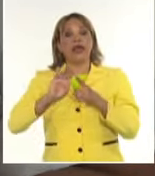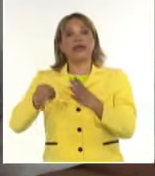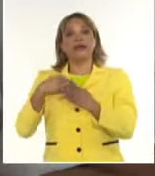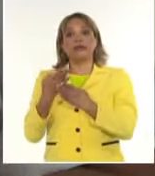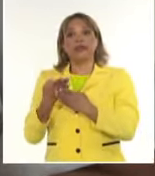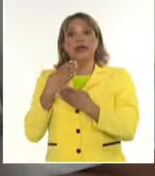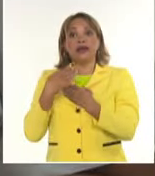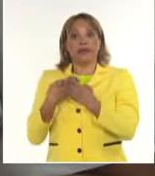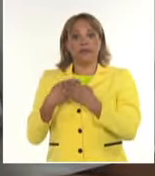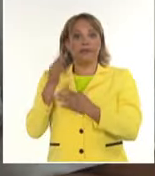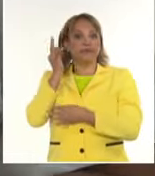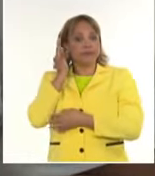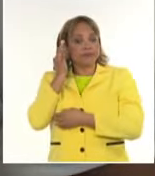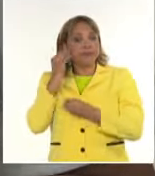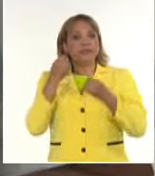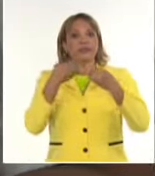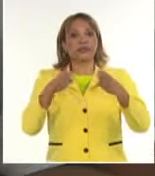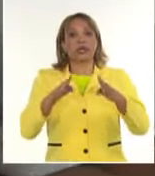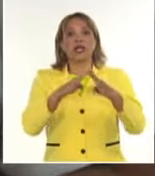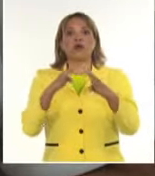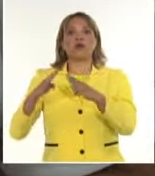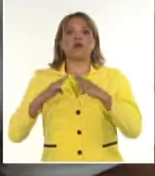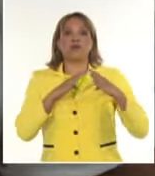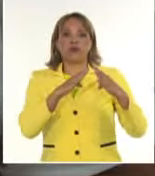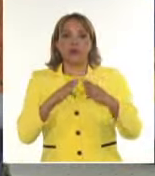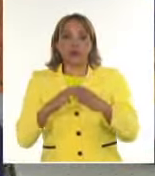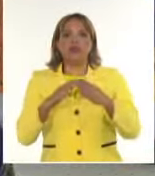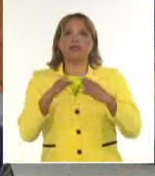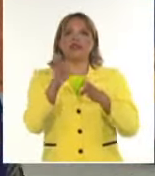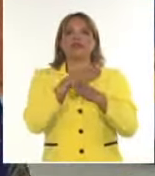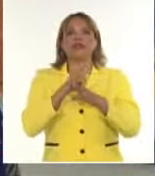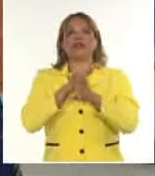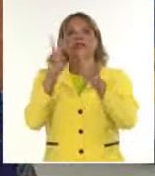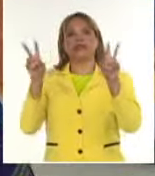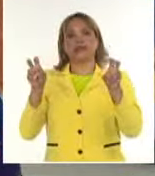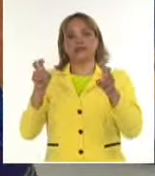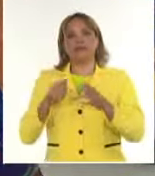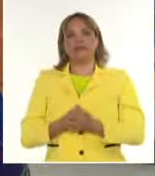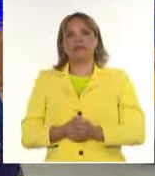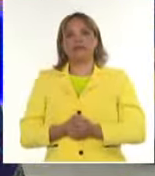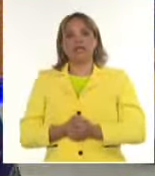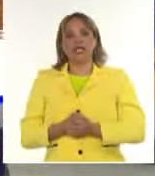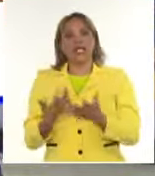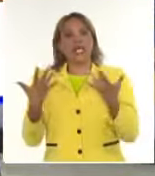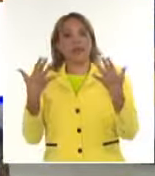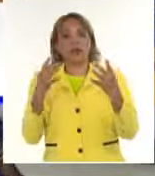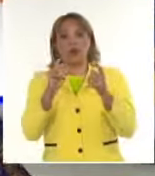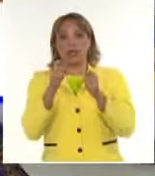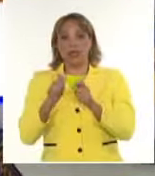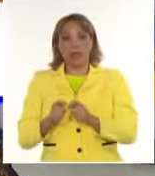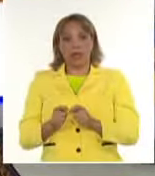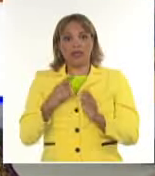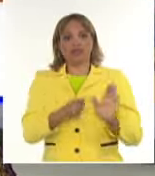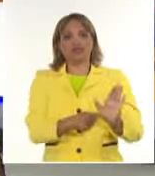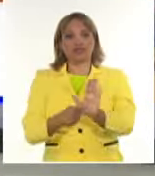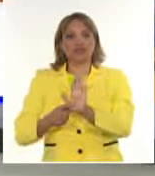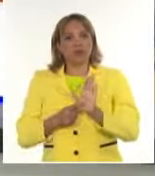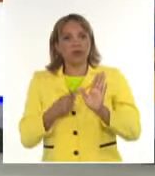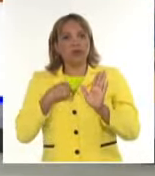de la Mujer abre sus puertas a la comunidad y brinda diferentes temas. Estas manualidades que estoy presentando